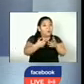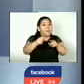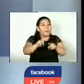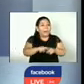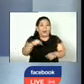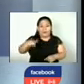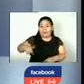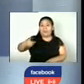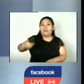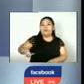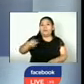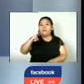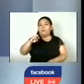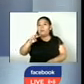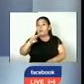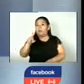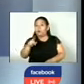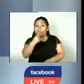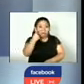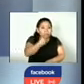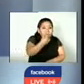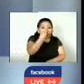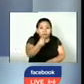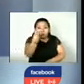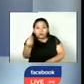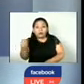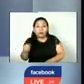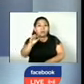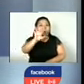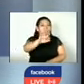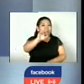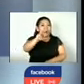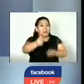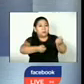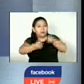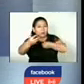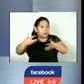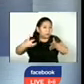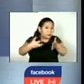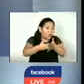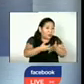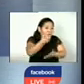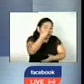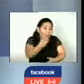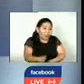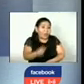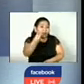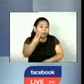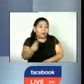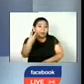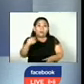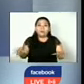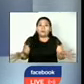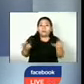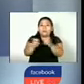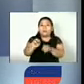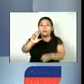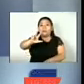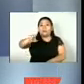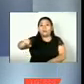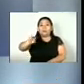de 2021 se tiene un reporte diario de 53 accidentes que ocurren todos los días haciendo un total de 3